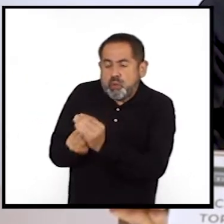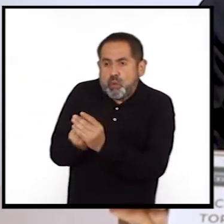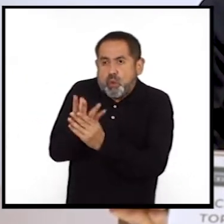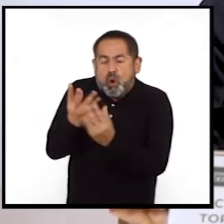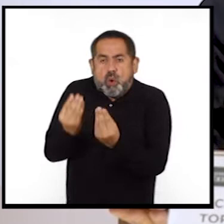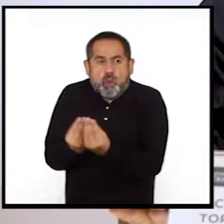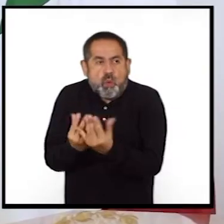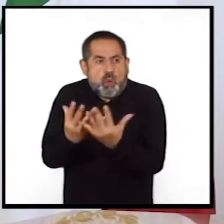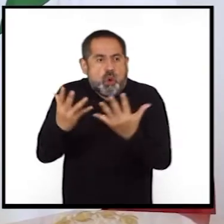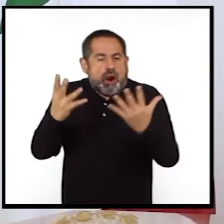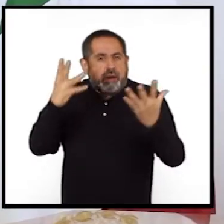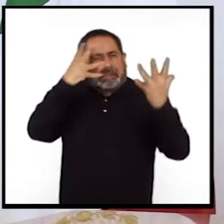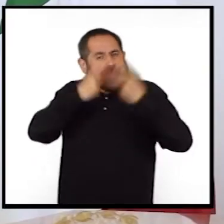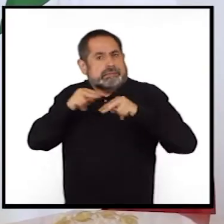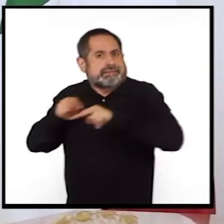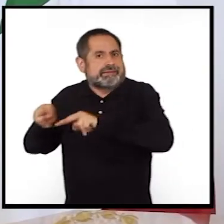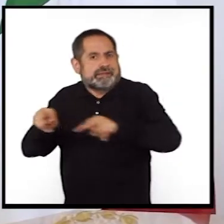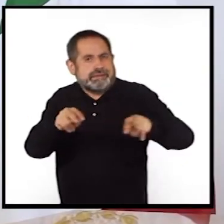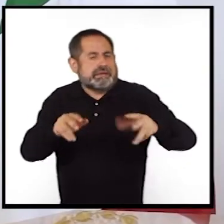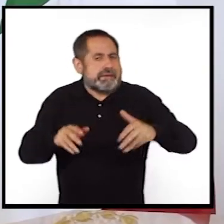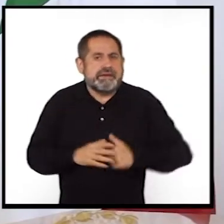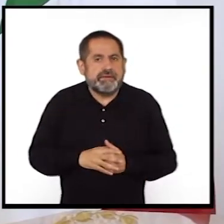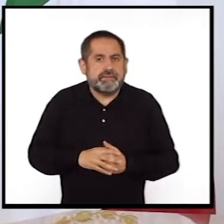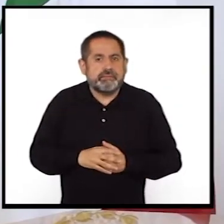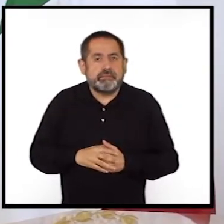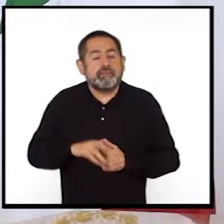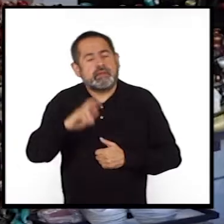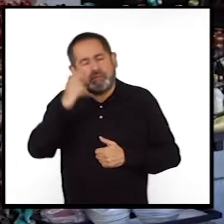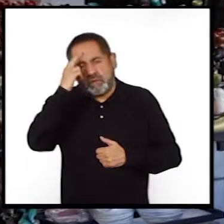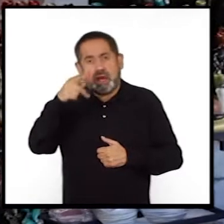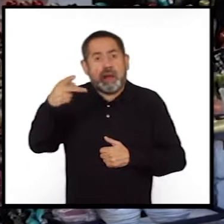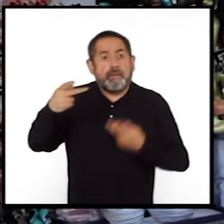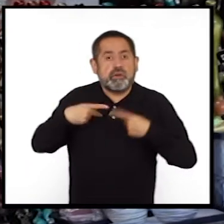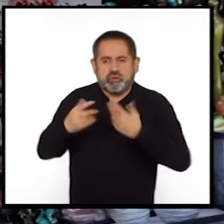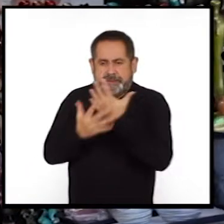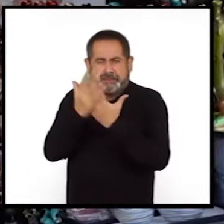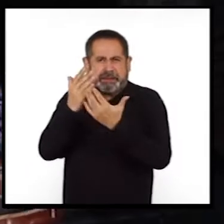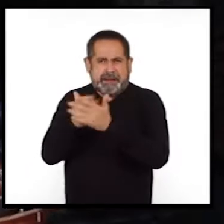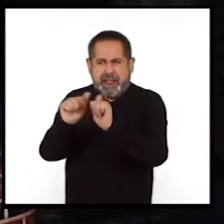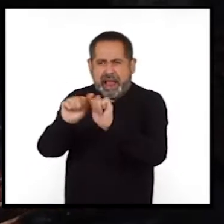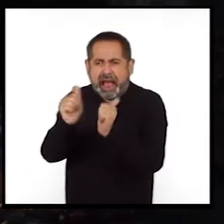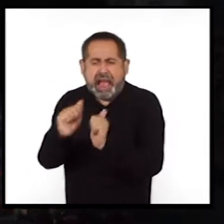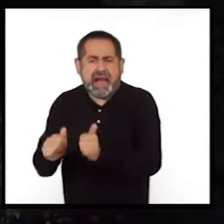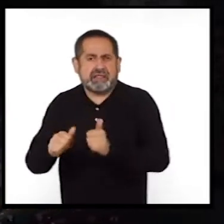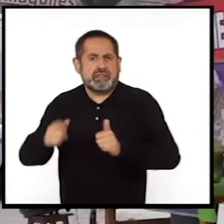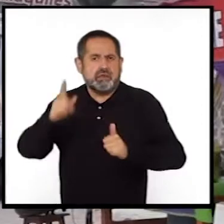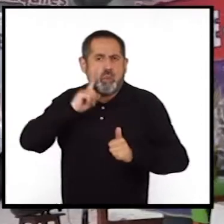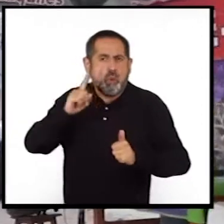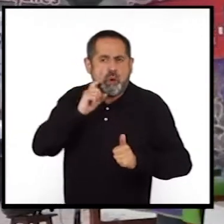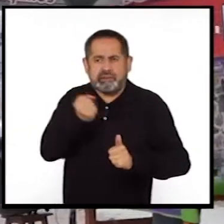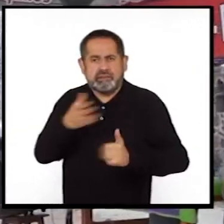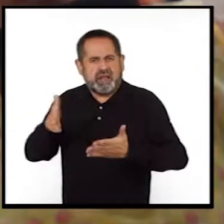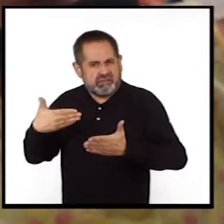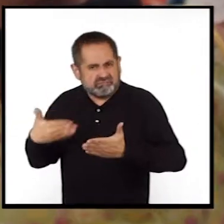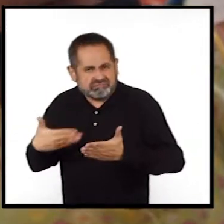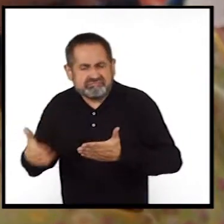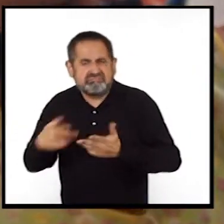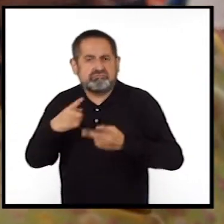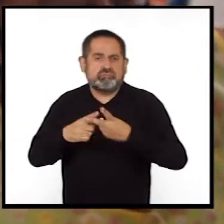singulares destinos. ¿Cómo olvidar a nuestros buenos amigos, los artesanos,